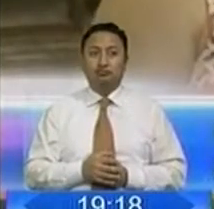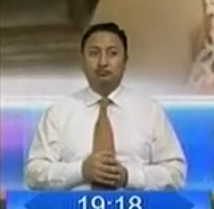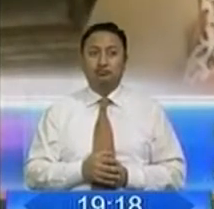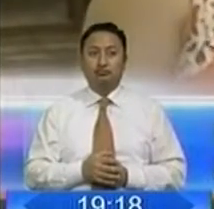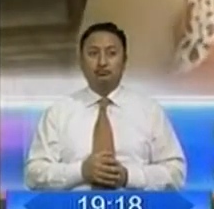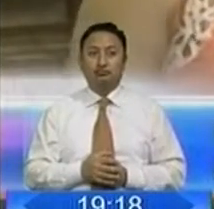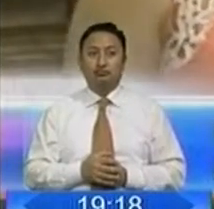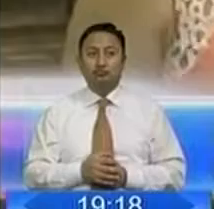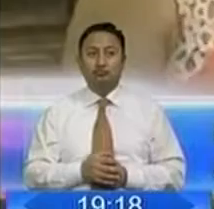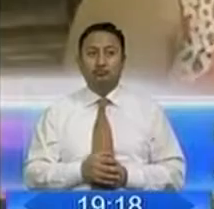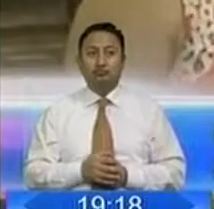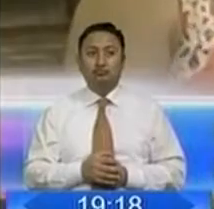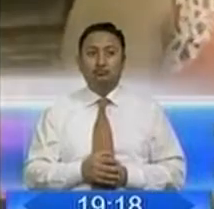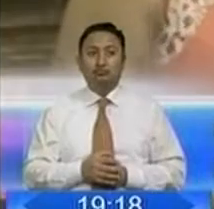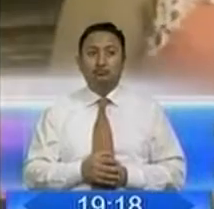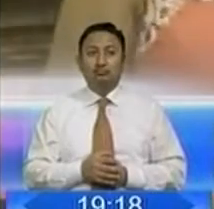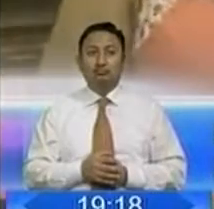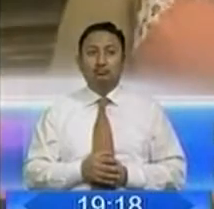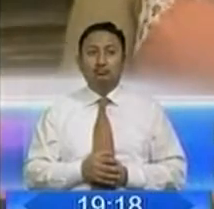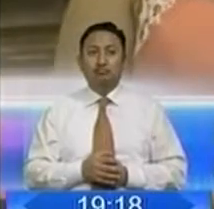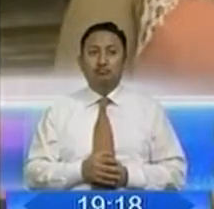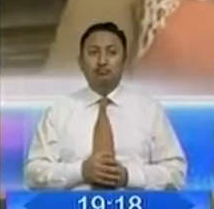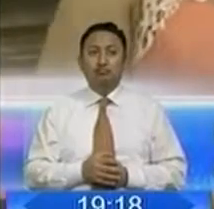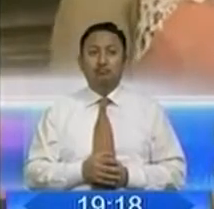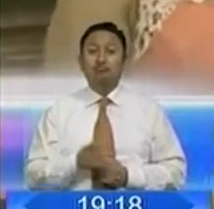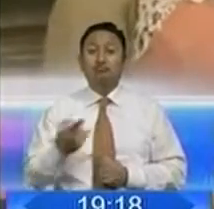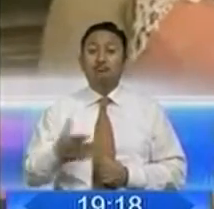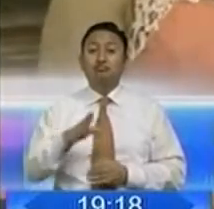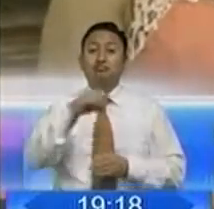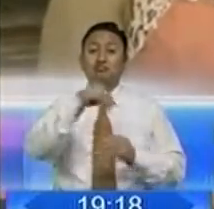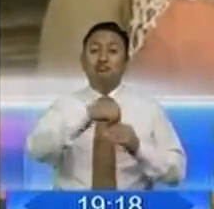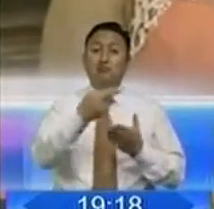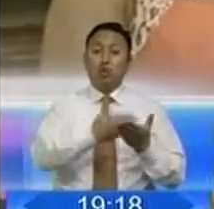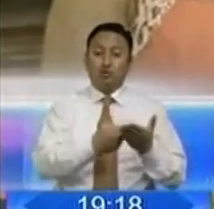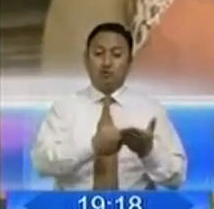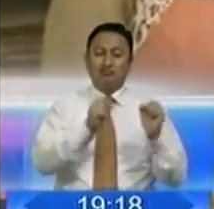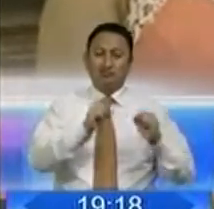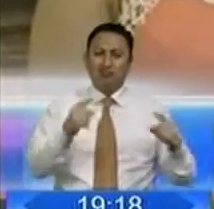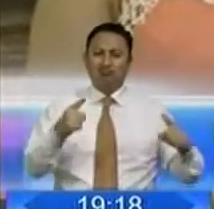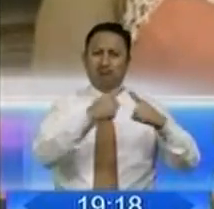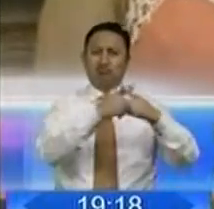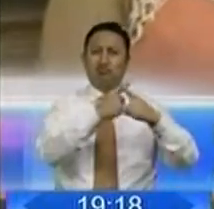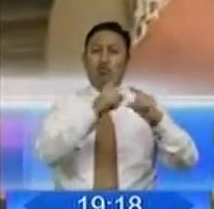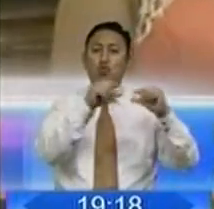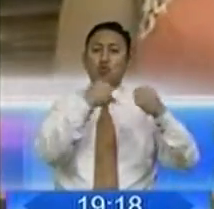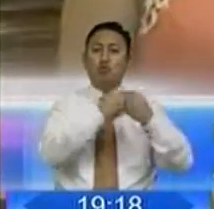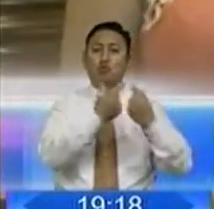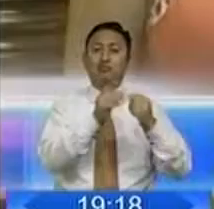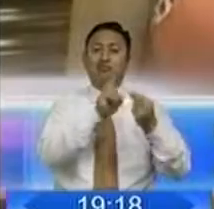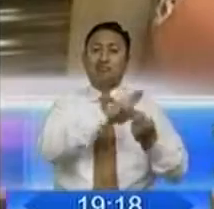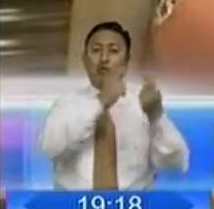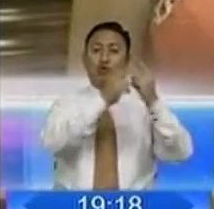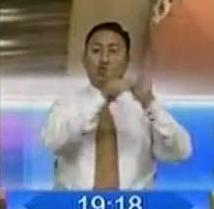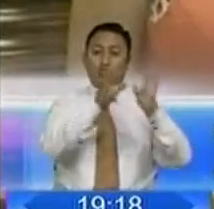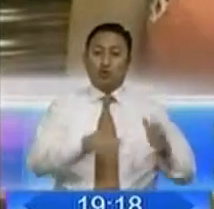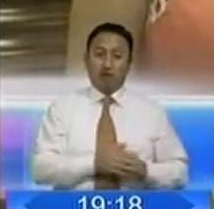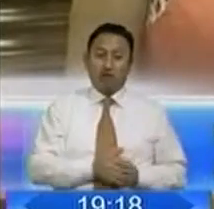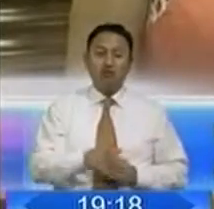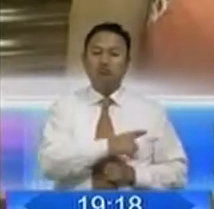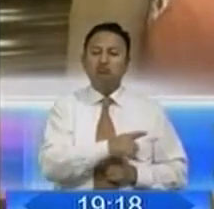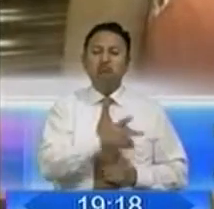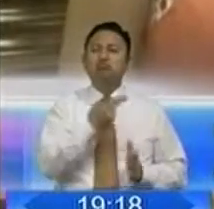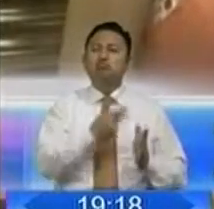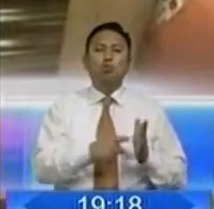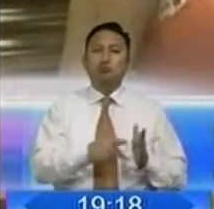tenido que hacer dentro de la Asamblea Nacional. Dentro de la sesión hubo algunos incidentes con la bancada de la Revolución Ciudadana. ¿Qué decir respecto a